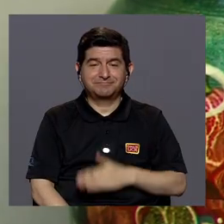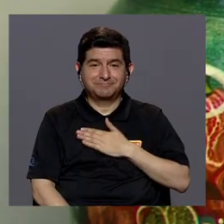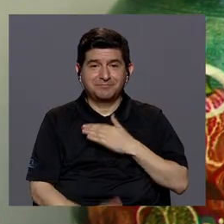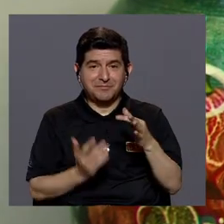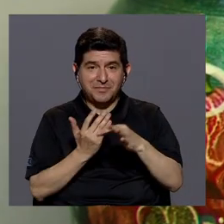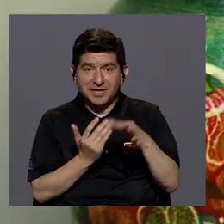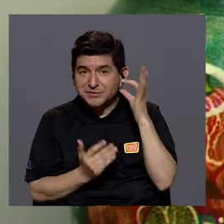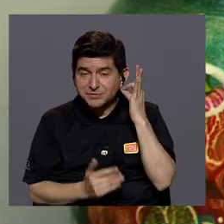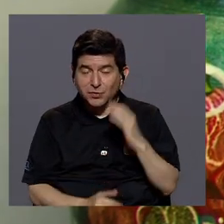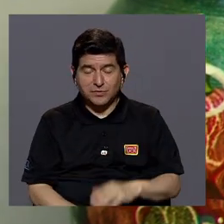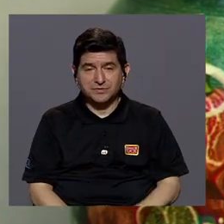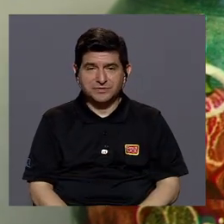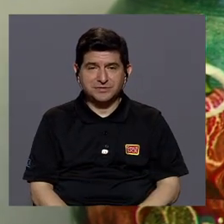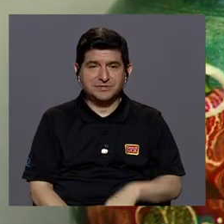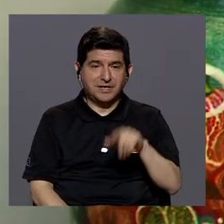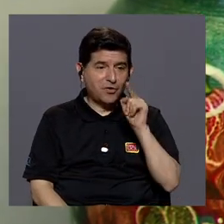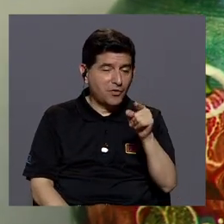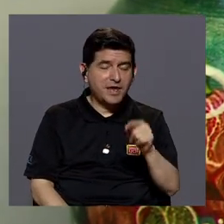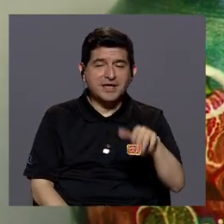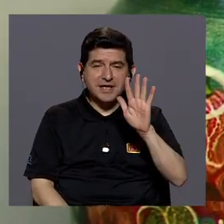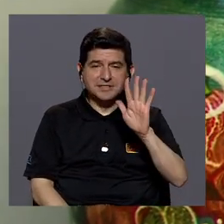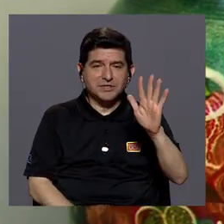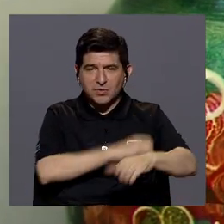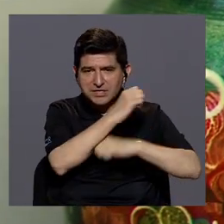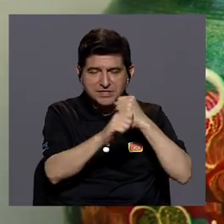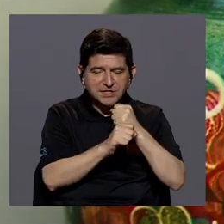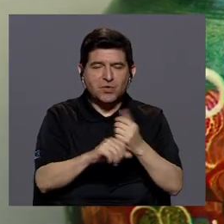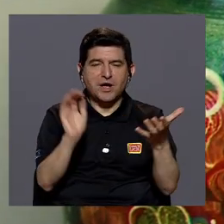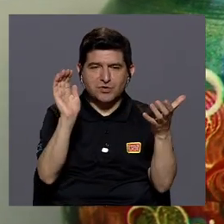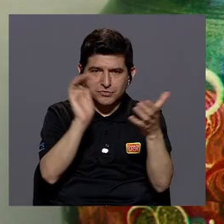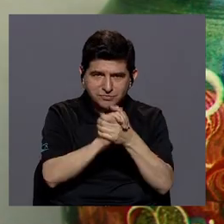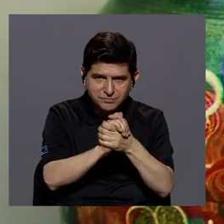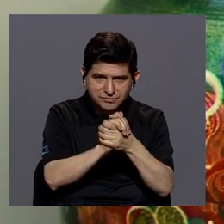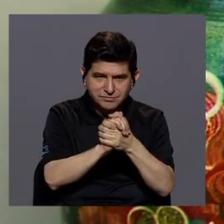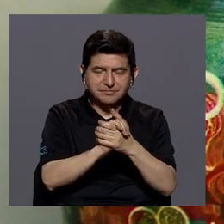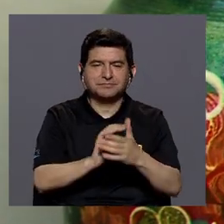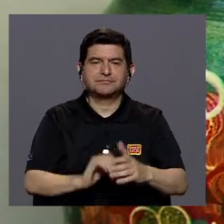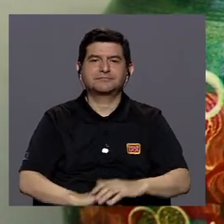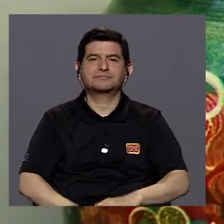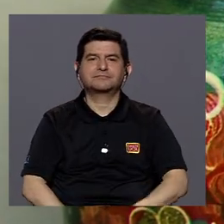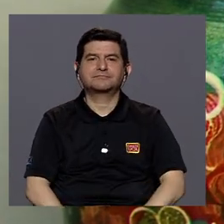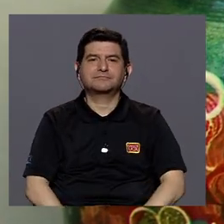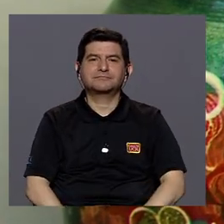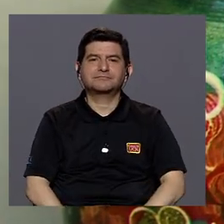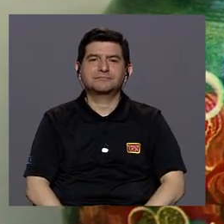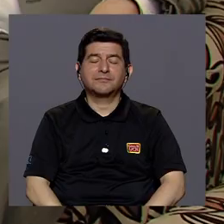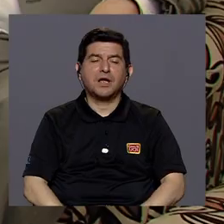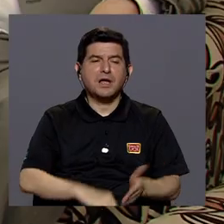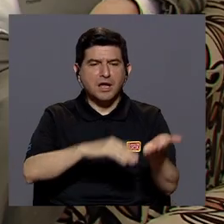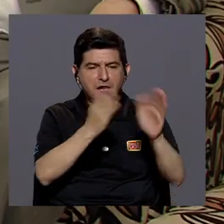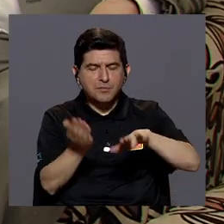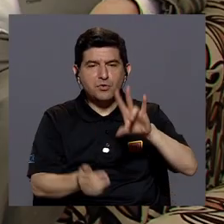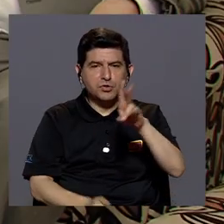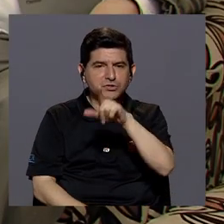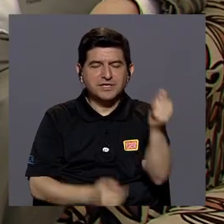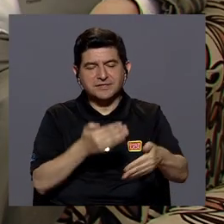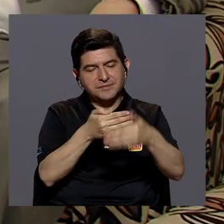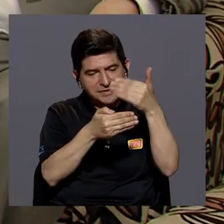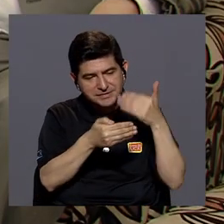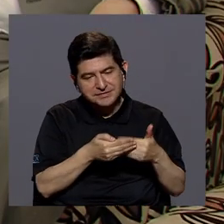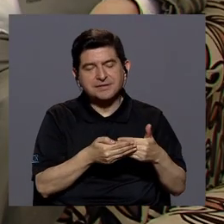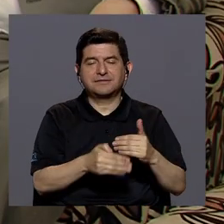Cogía duré 55 años casado. ¿55 años? Sí. y se murió hace 7 meses.